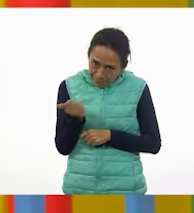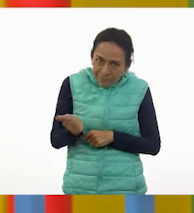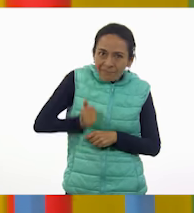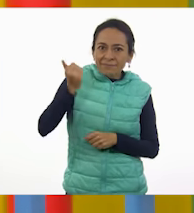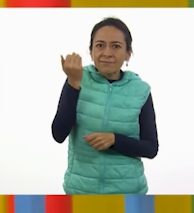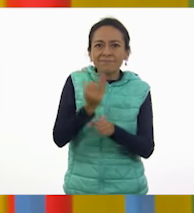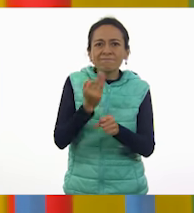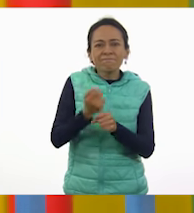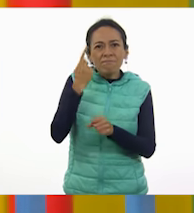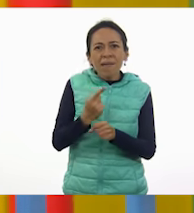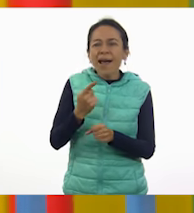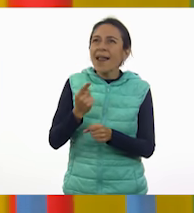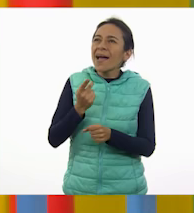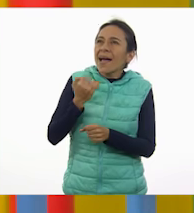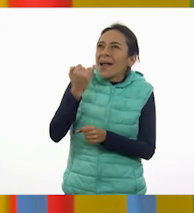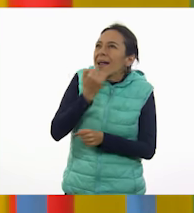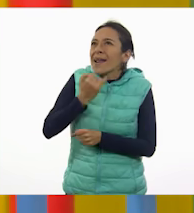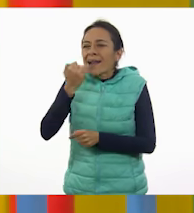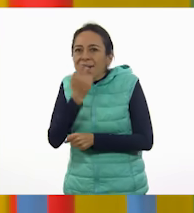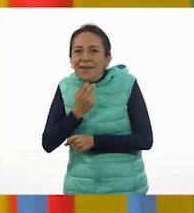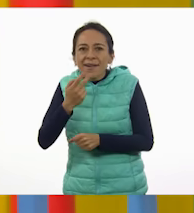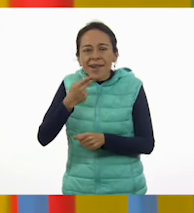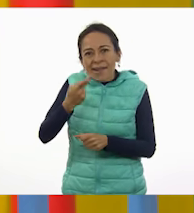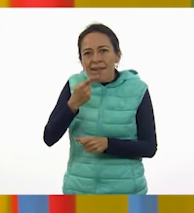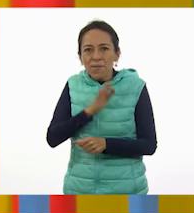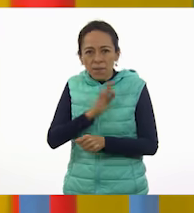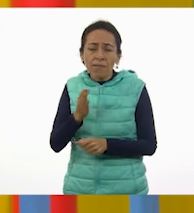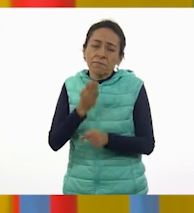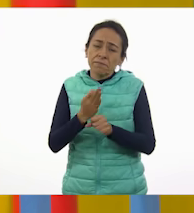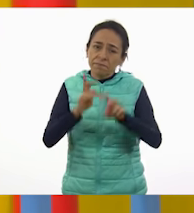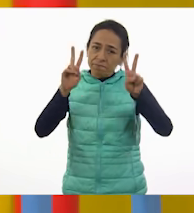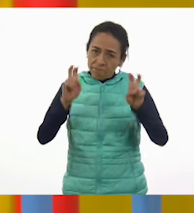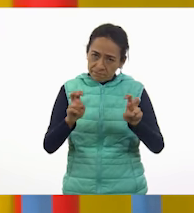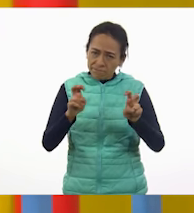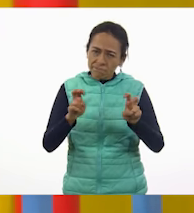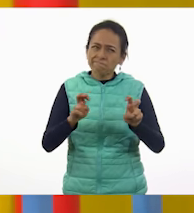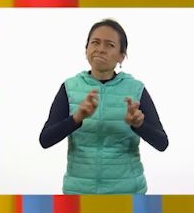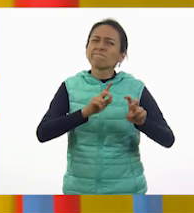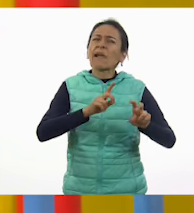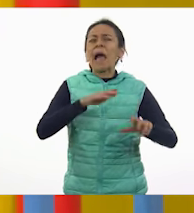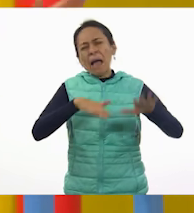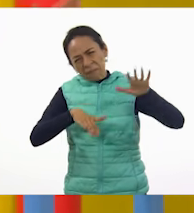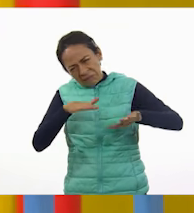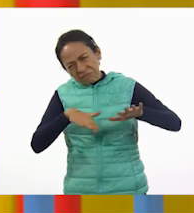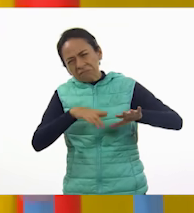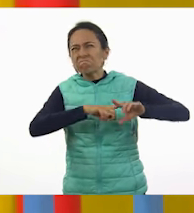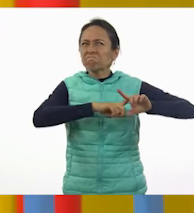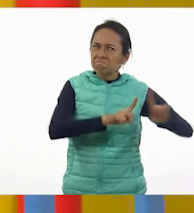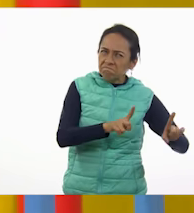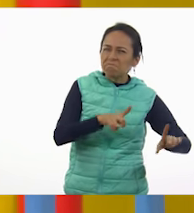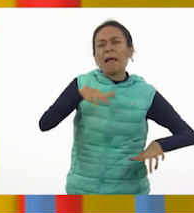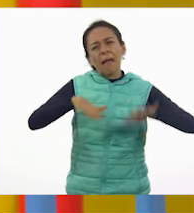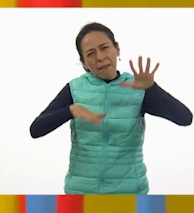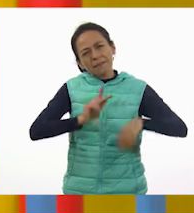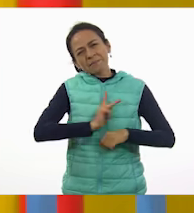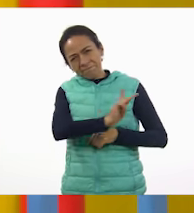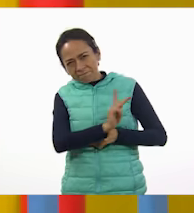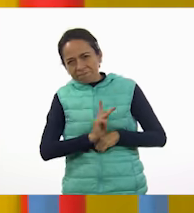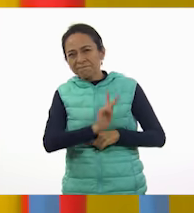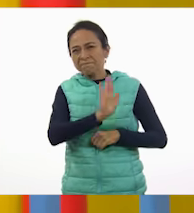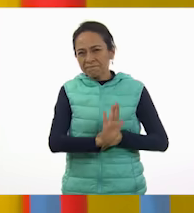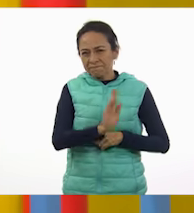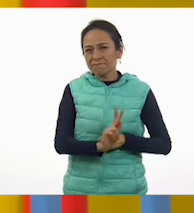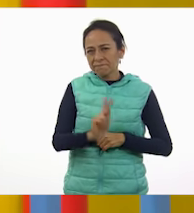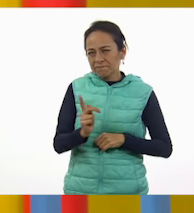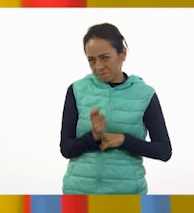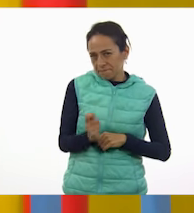practicarla. Por hoy hemos terminado con el tema, a veces diferentes, otras veces semejantes, de educación socioemocional de tercer